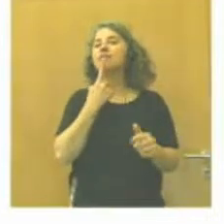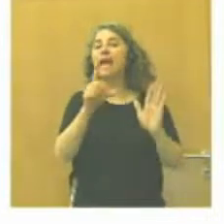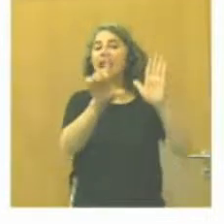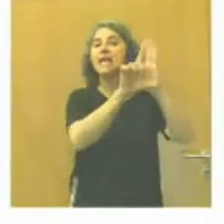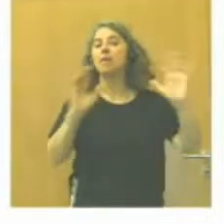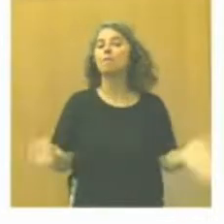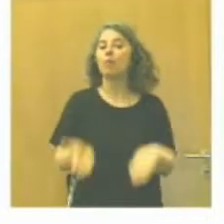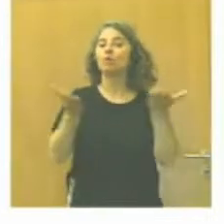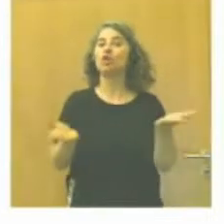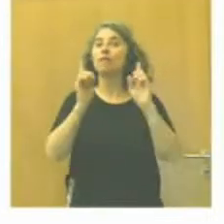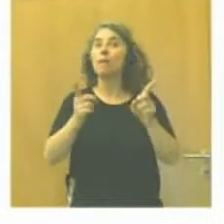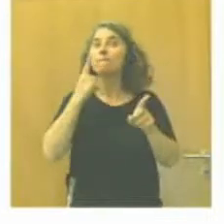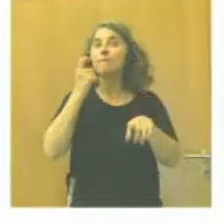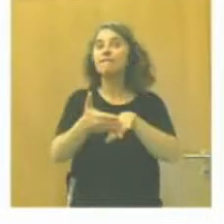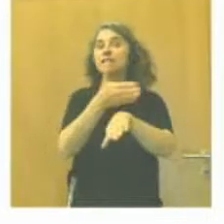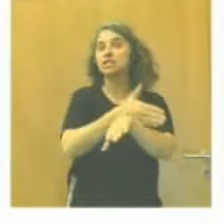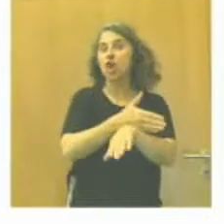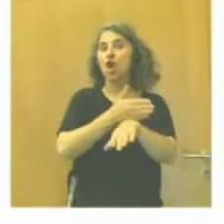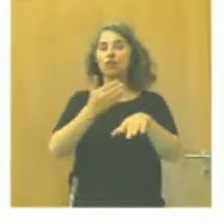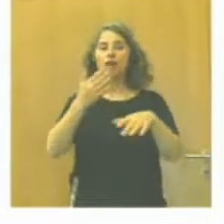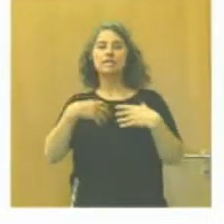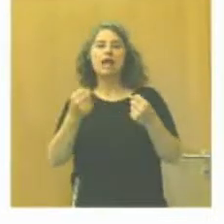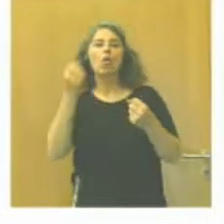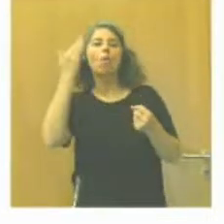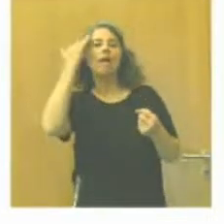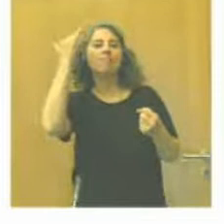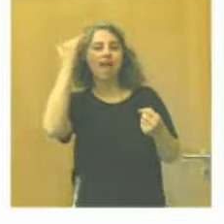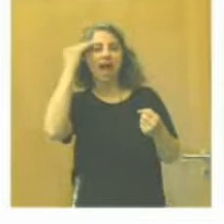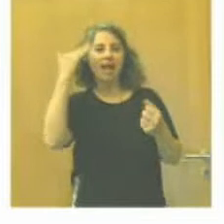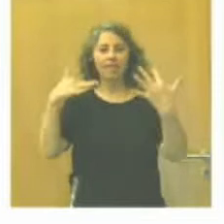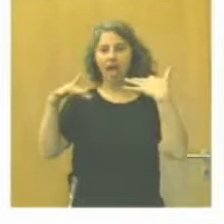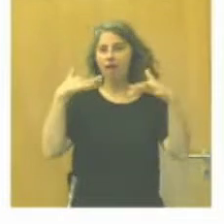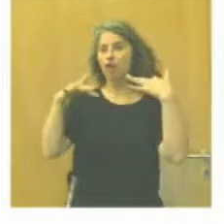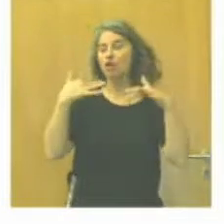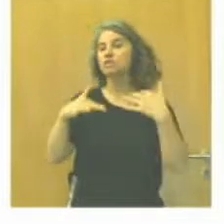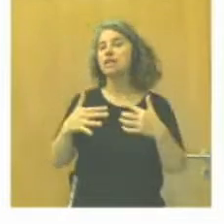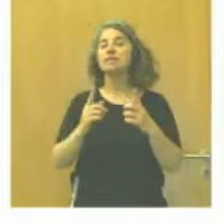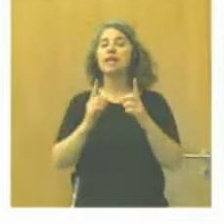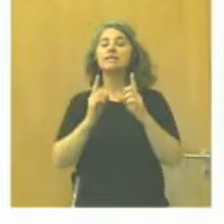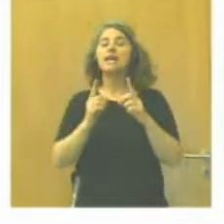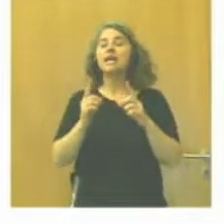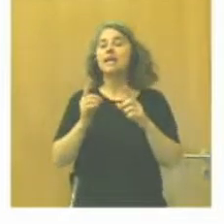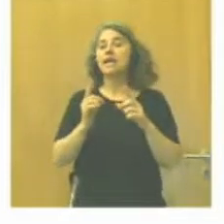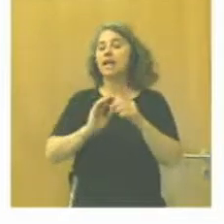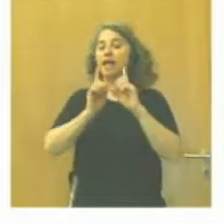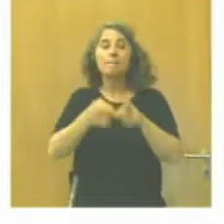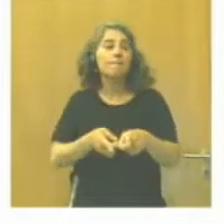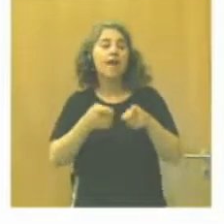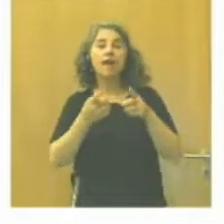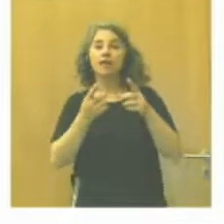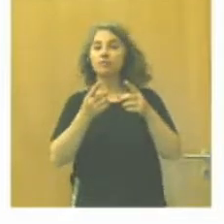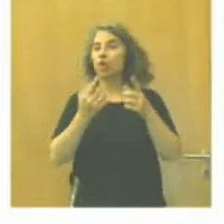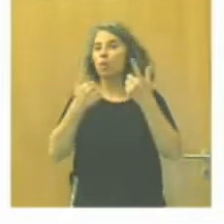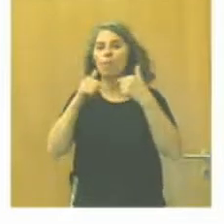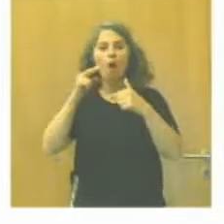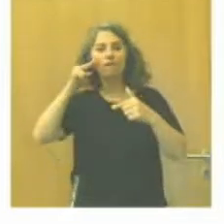promoción y prevención en materia de salud mental de los adolescentes, las intervenciones con una visión